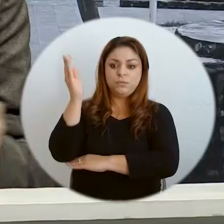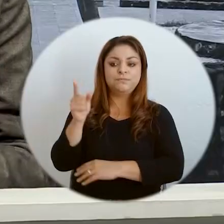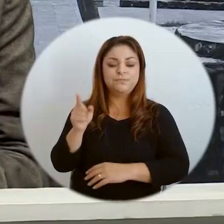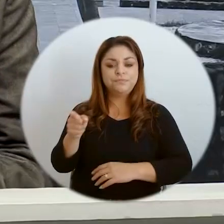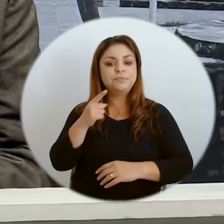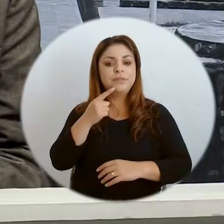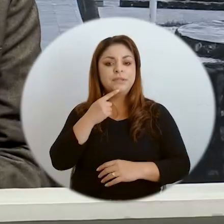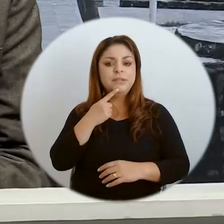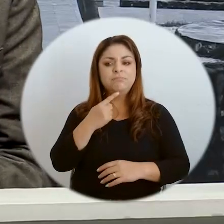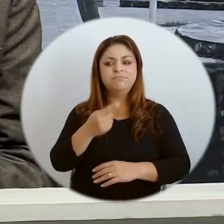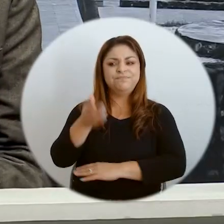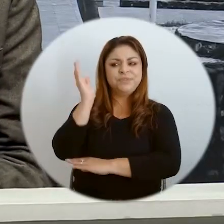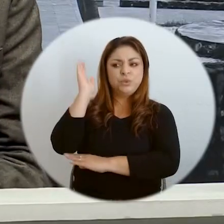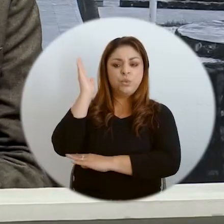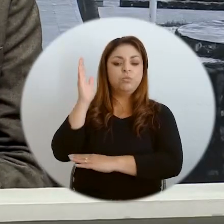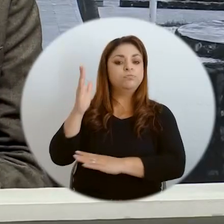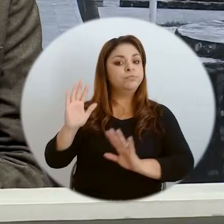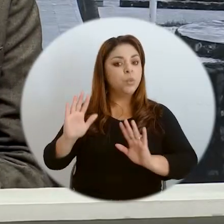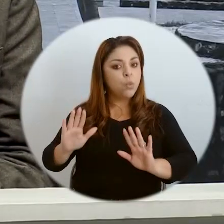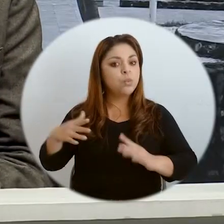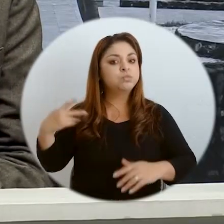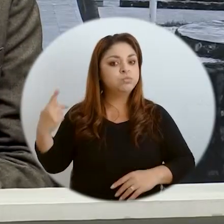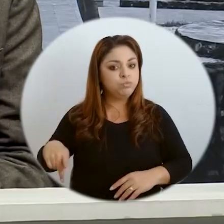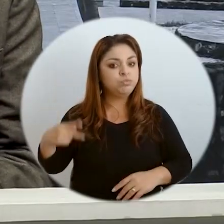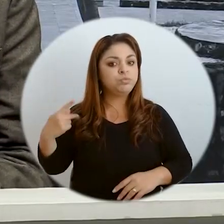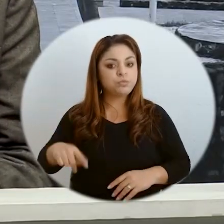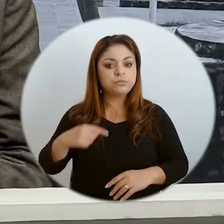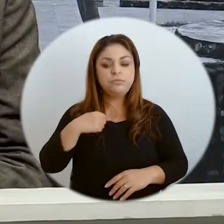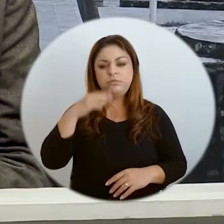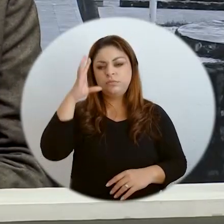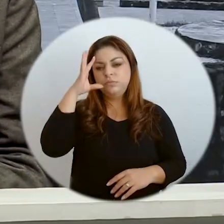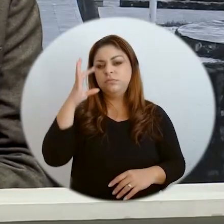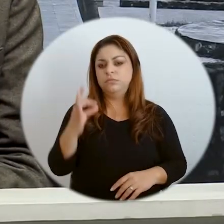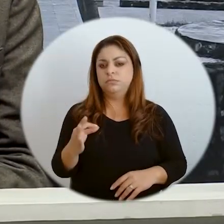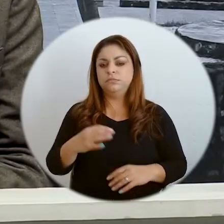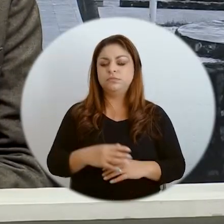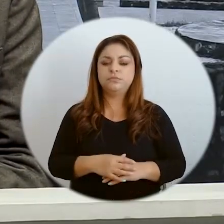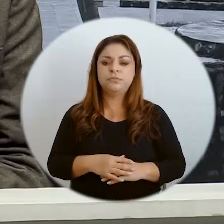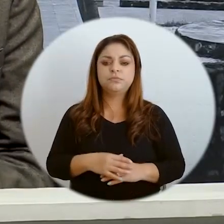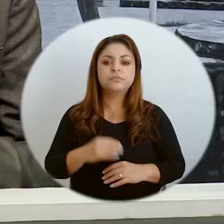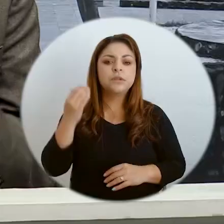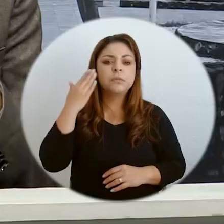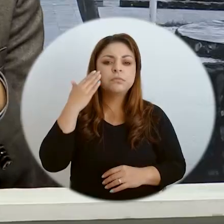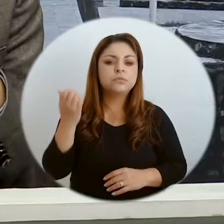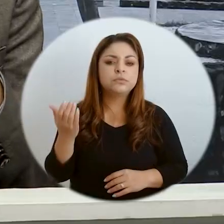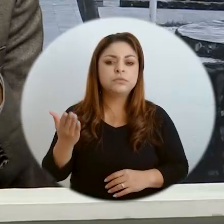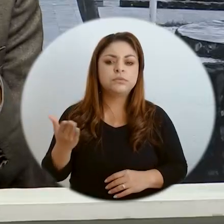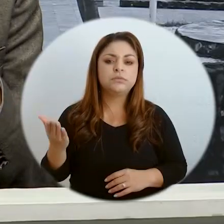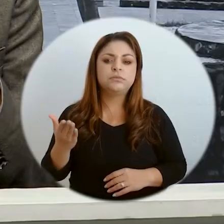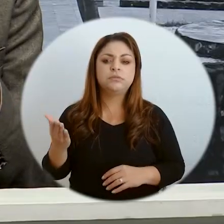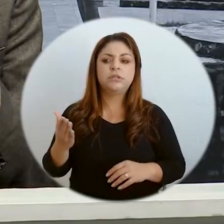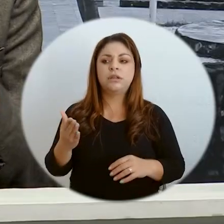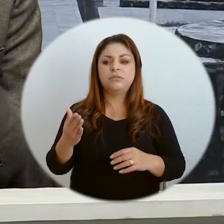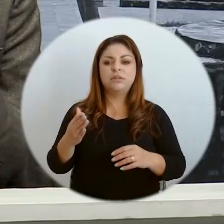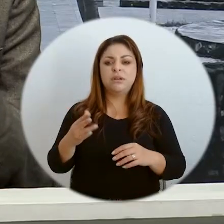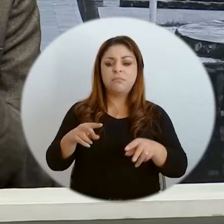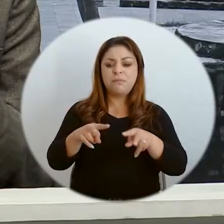que Adrián lo mencionaba también, es un discurso peligroso, creo yo, en el sentido de